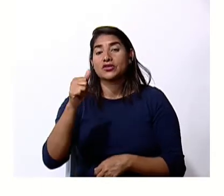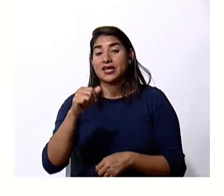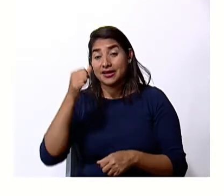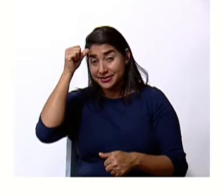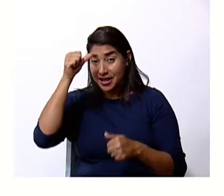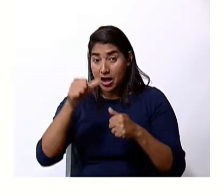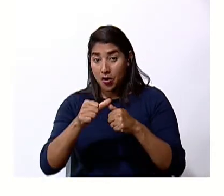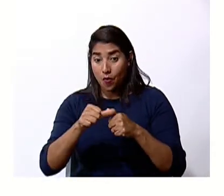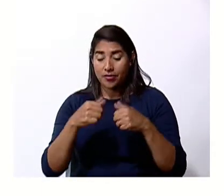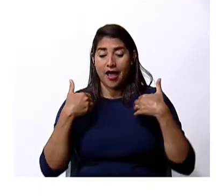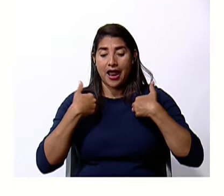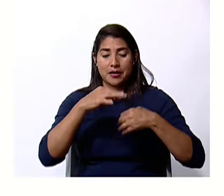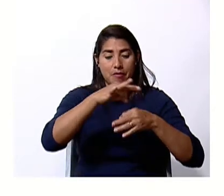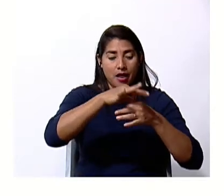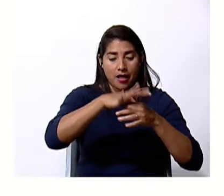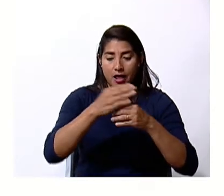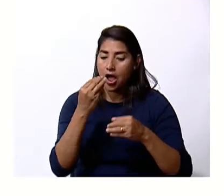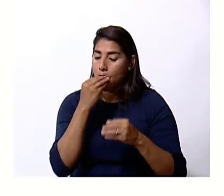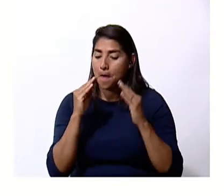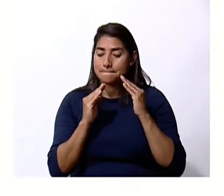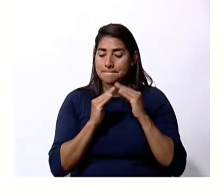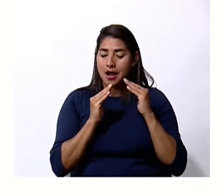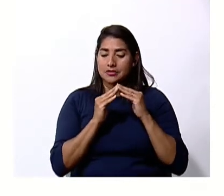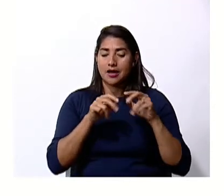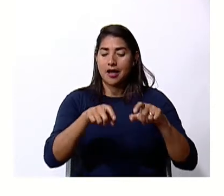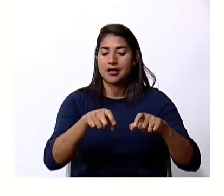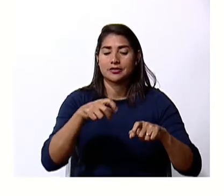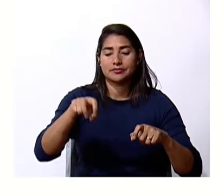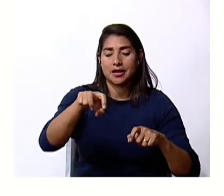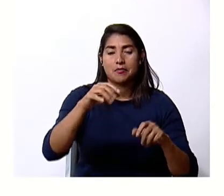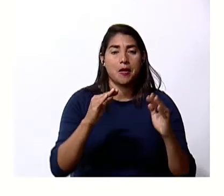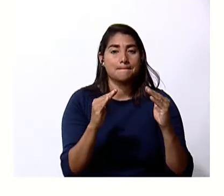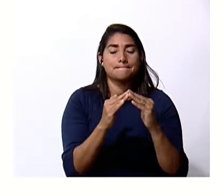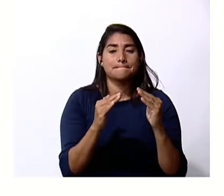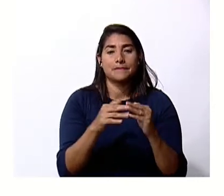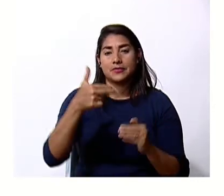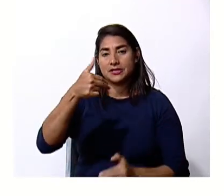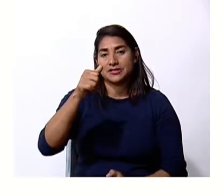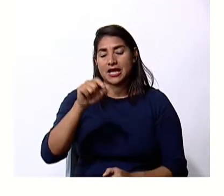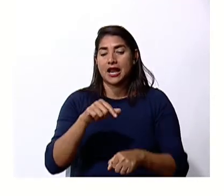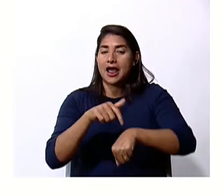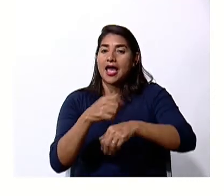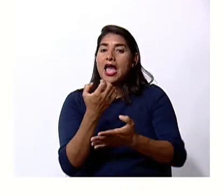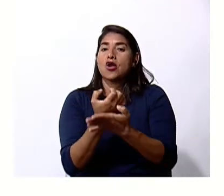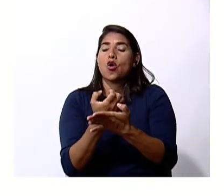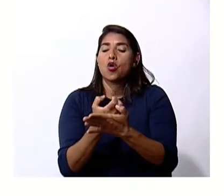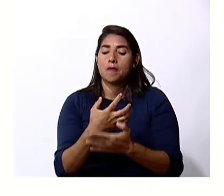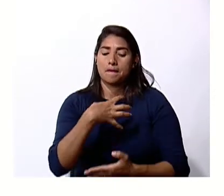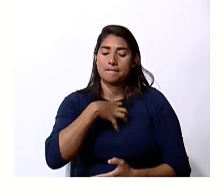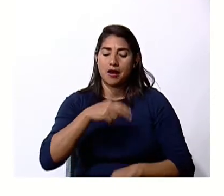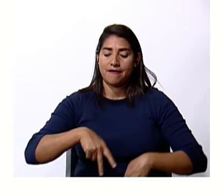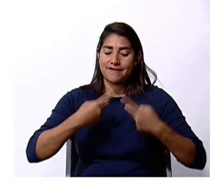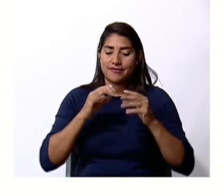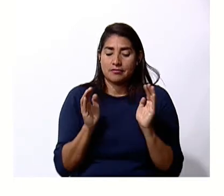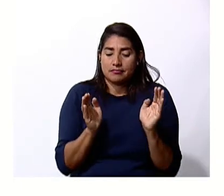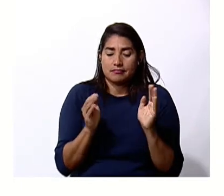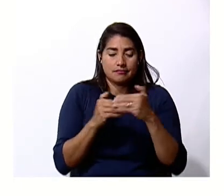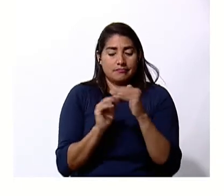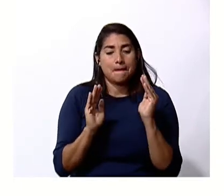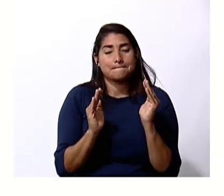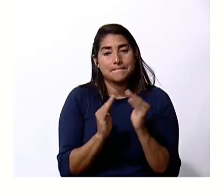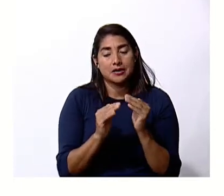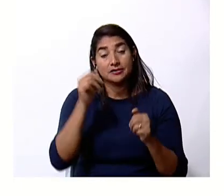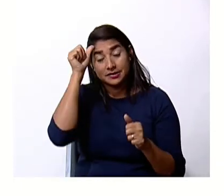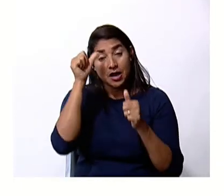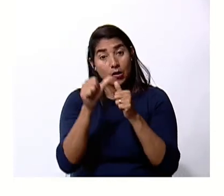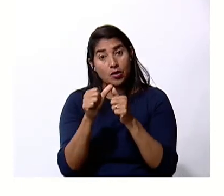producía nada más lo que se consumía en ese momento. Por eso se le llamó economía de subsistencia. ¿Se acuerdan que yo les